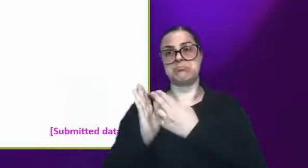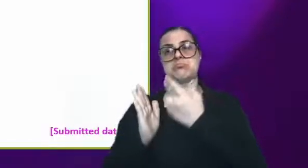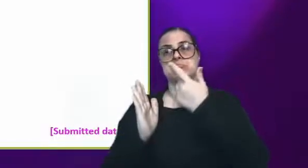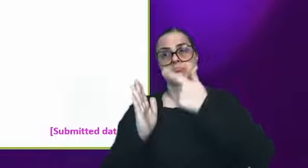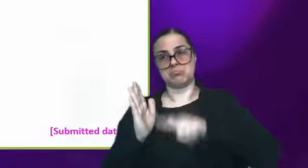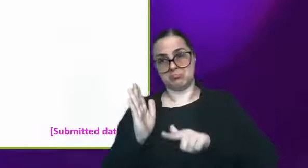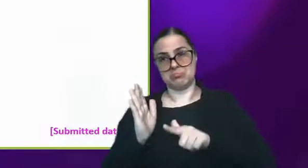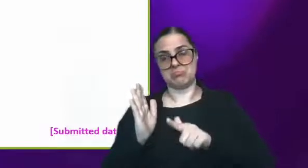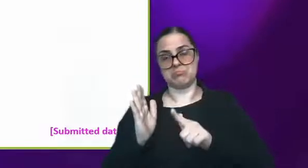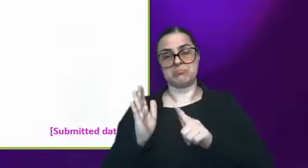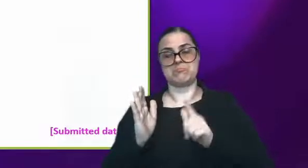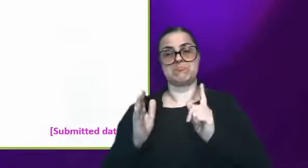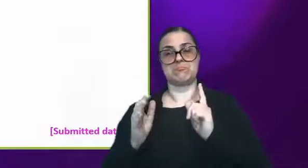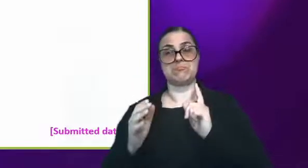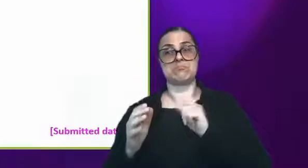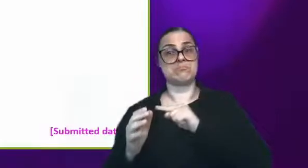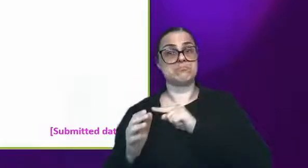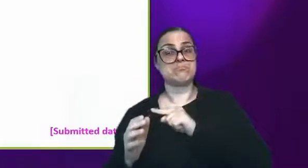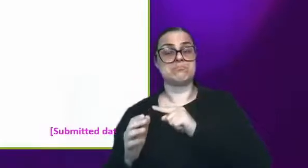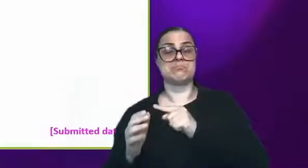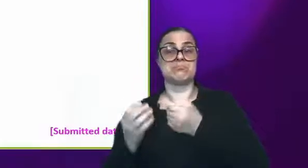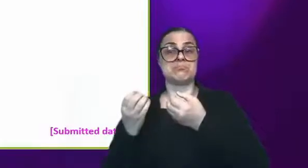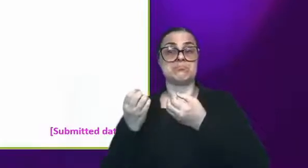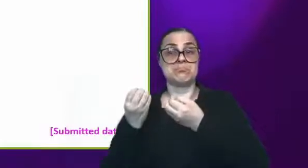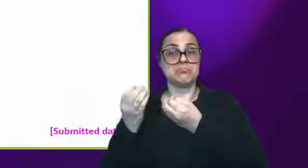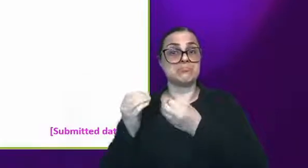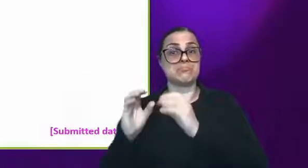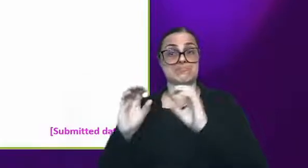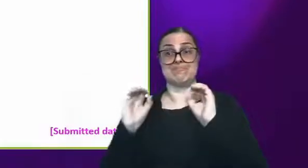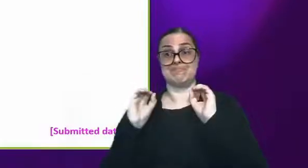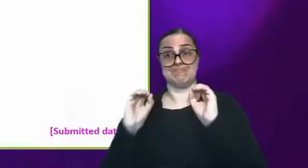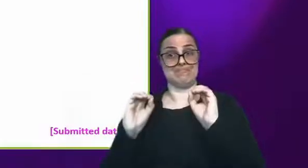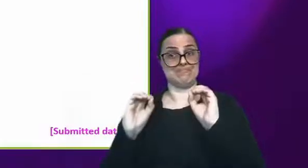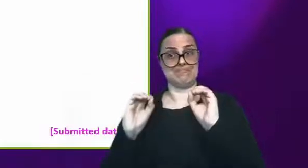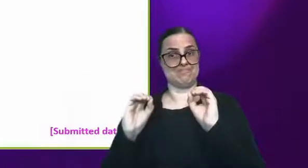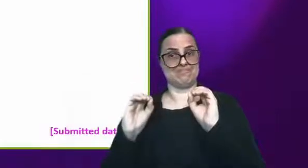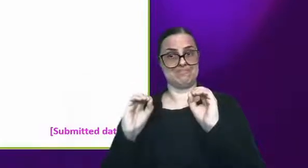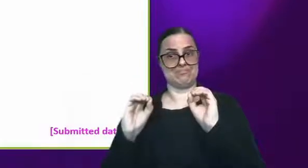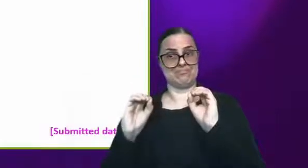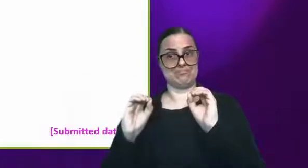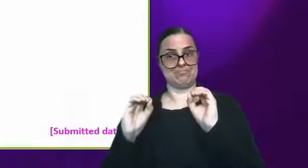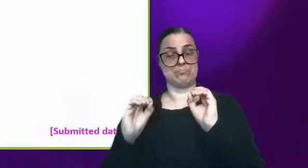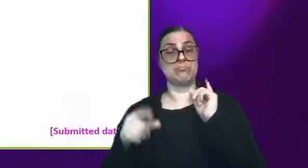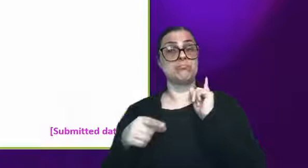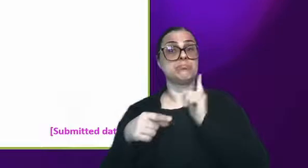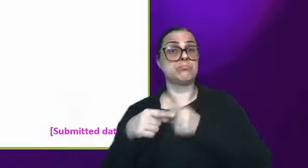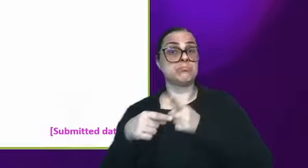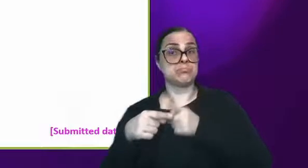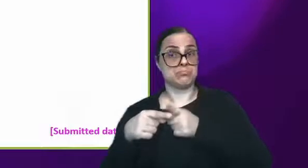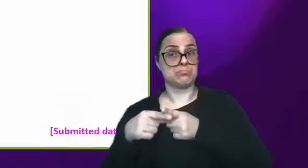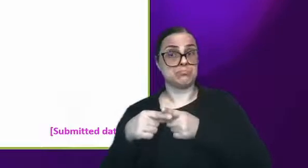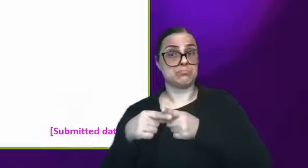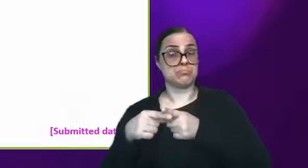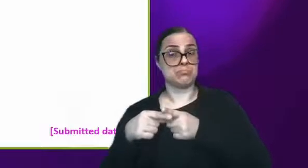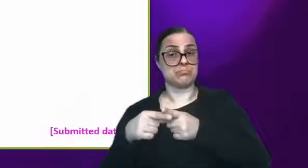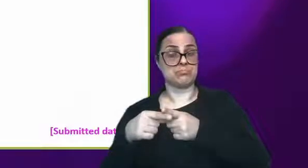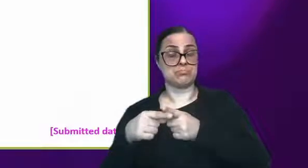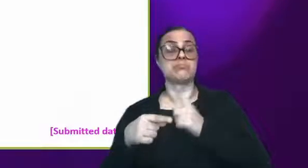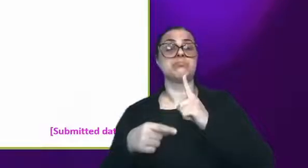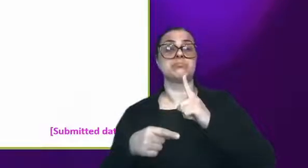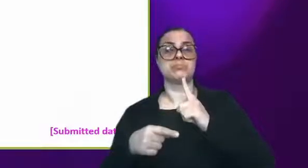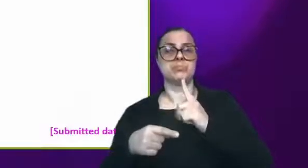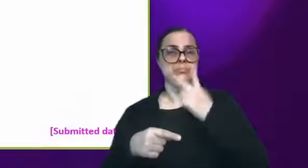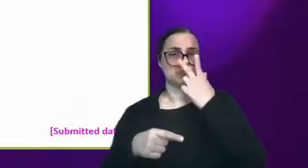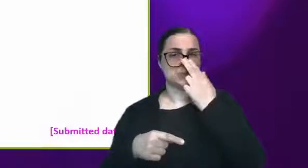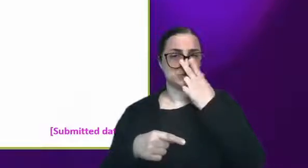de biología, digamos, del MIB1, que es el índice de replicación celular, que vemos que los pacientes trasplantados son